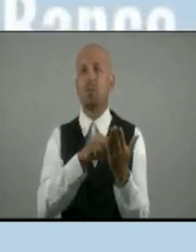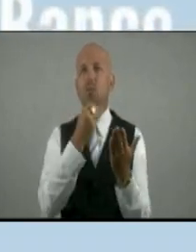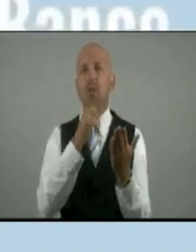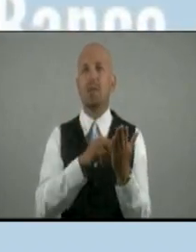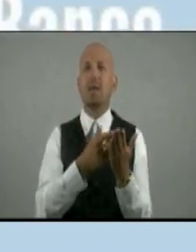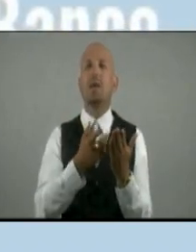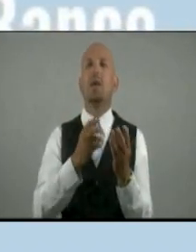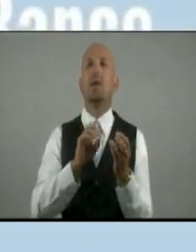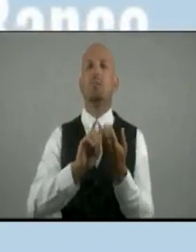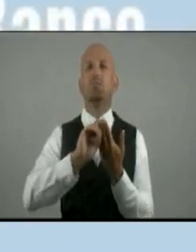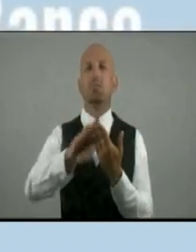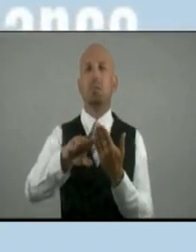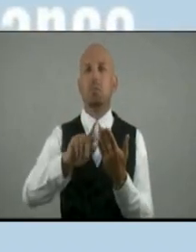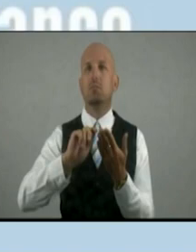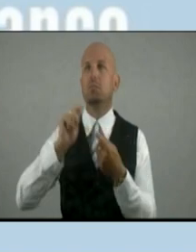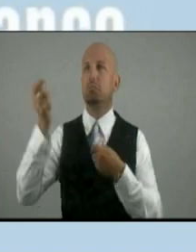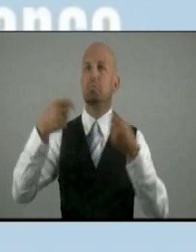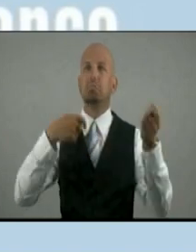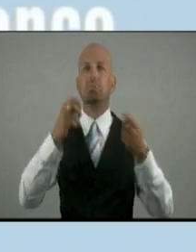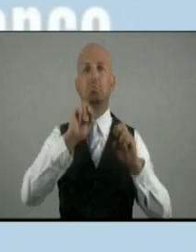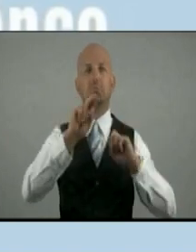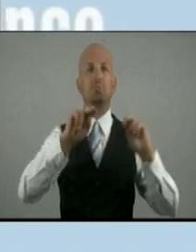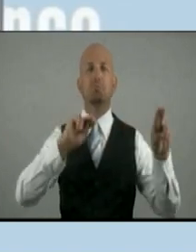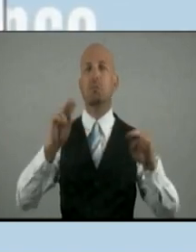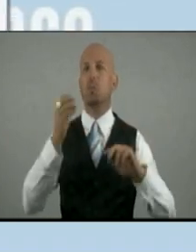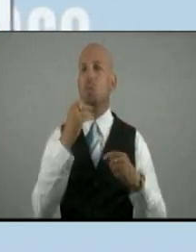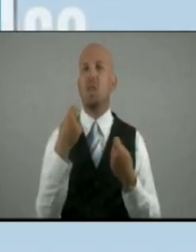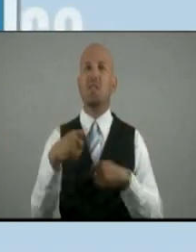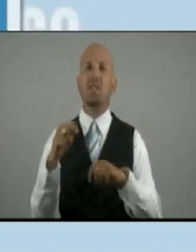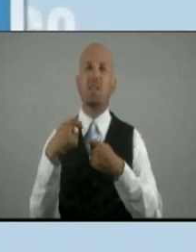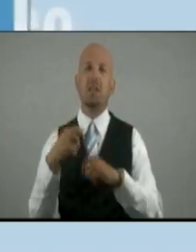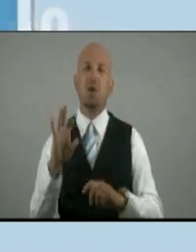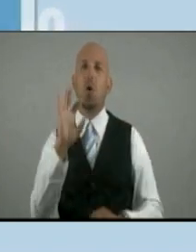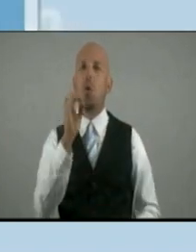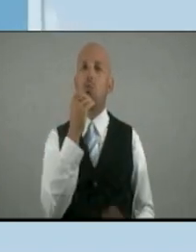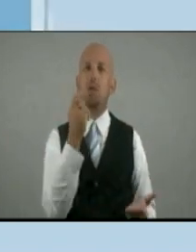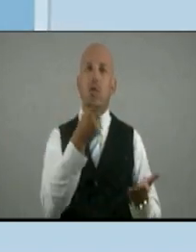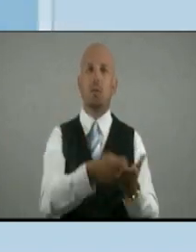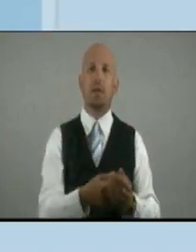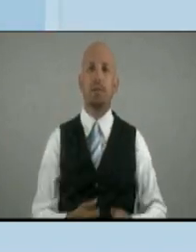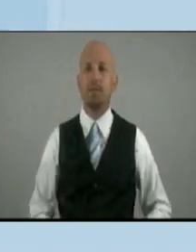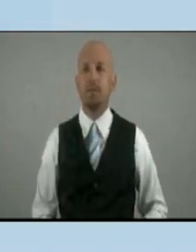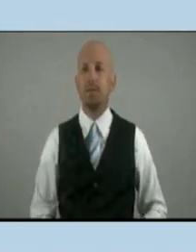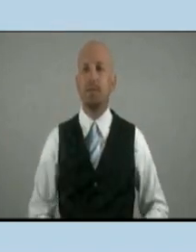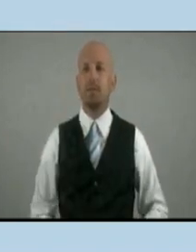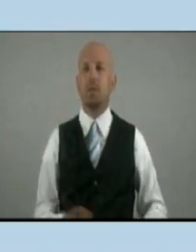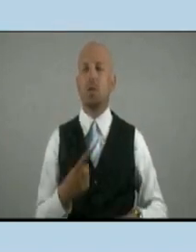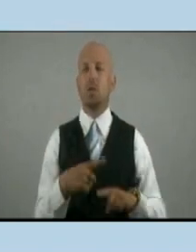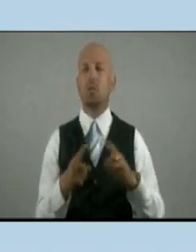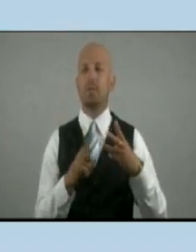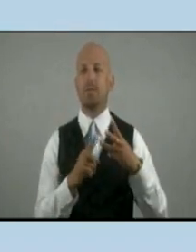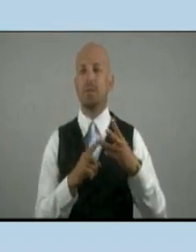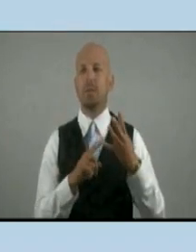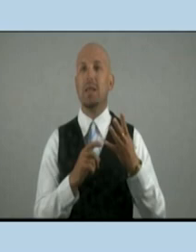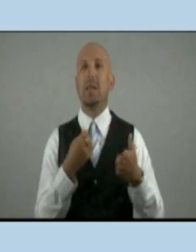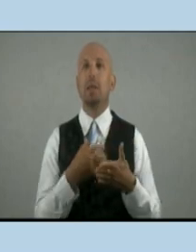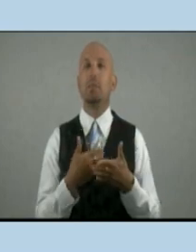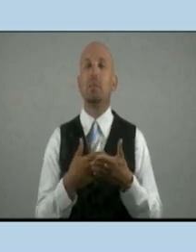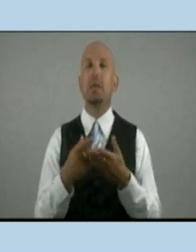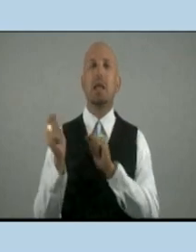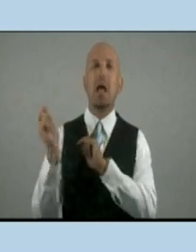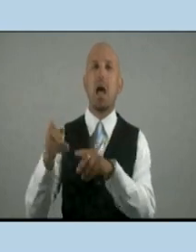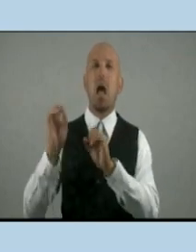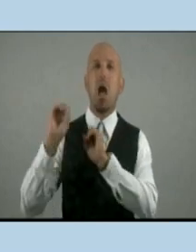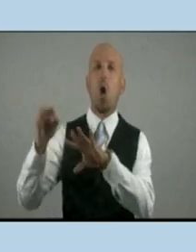plataforma y puedan desarrollar las ventas en ese sentido o las compras en ese sentido la empresa provincial de acopio también